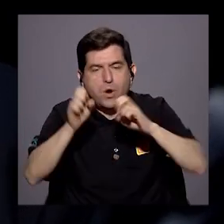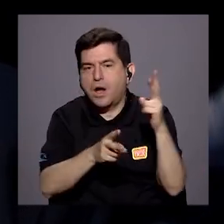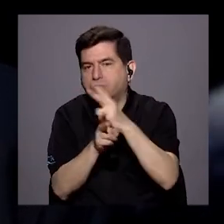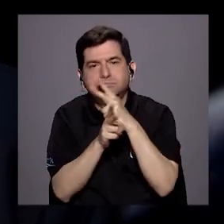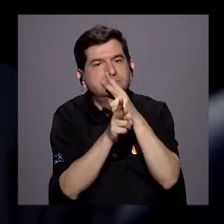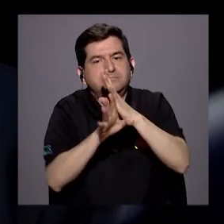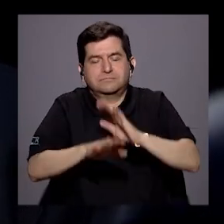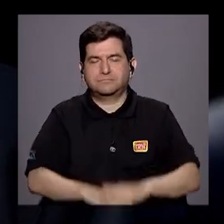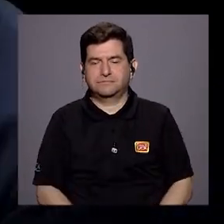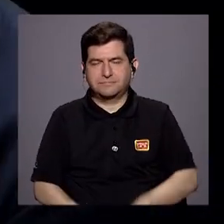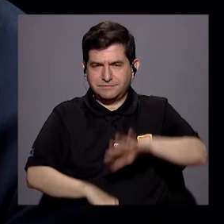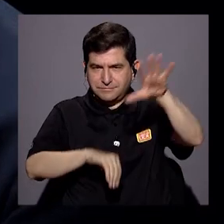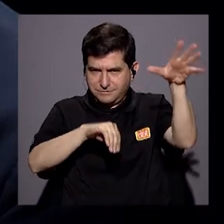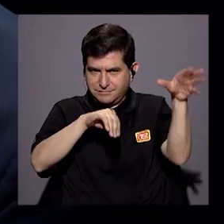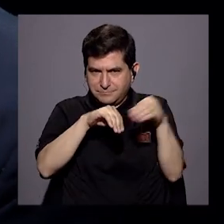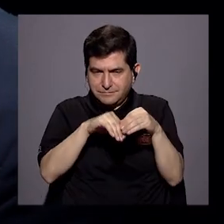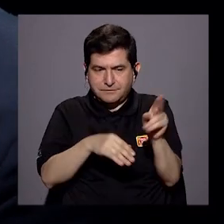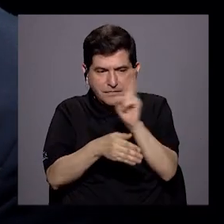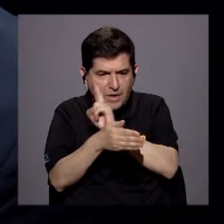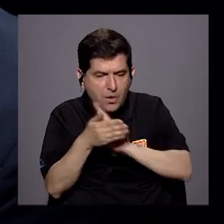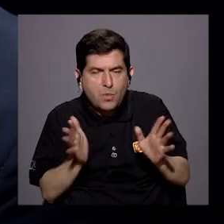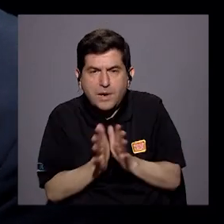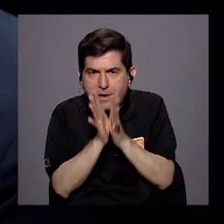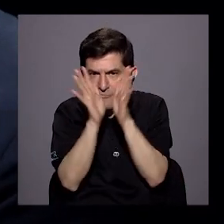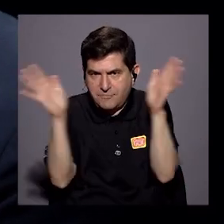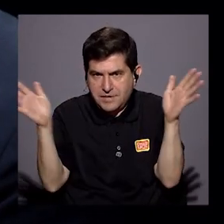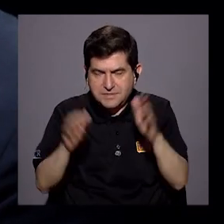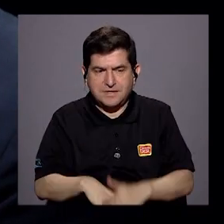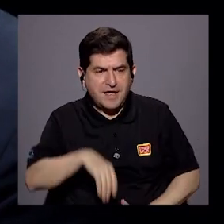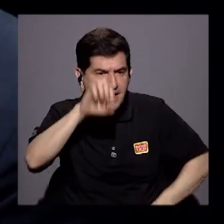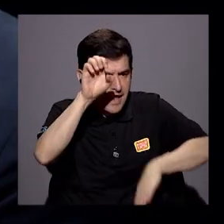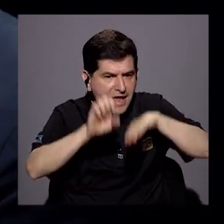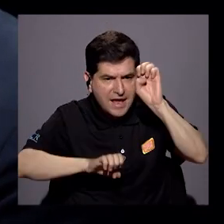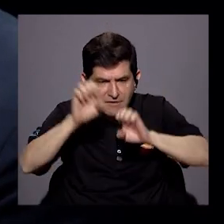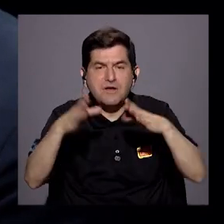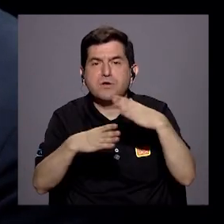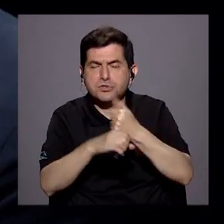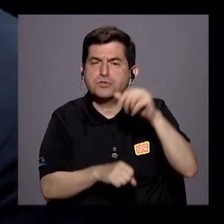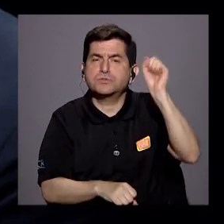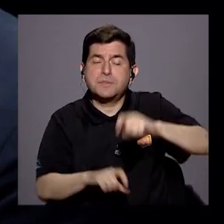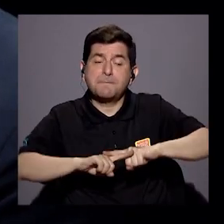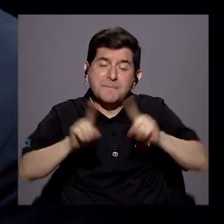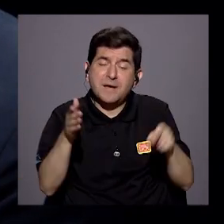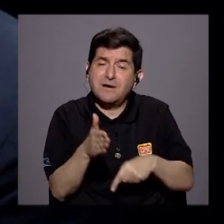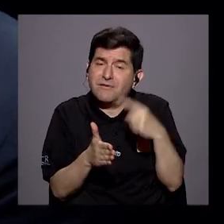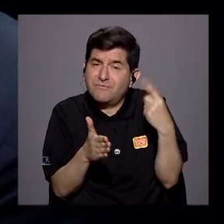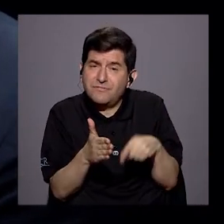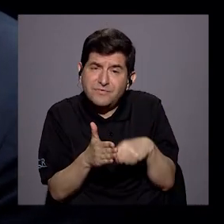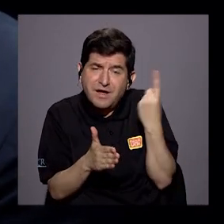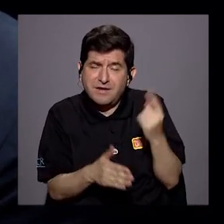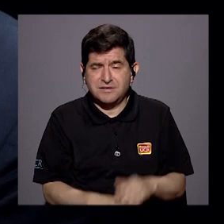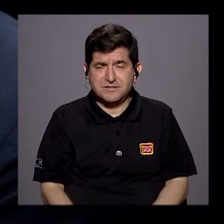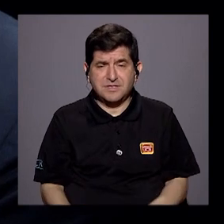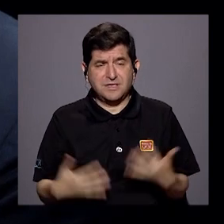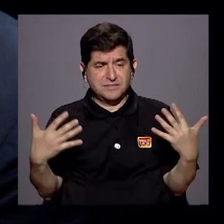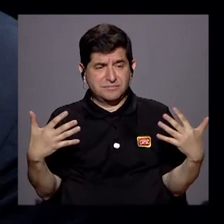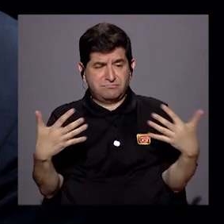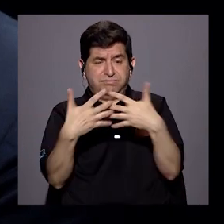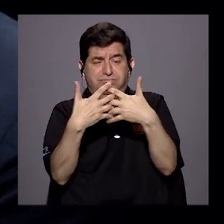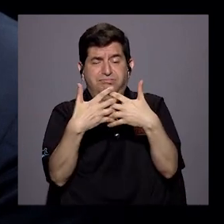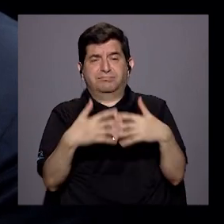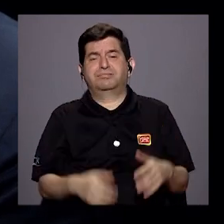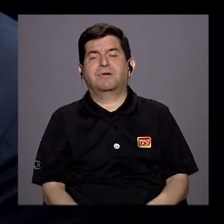los supervisa funciona y si le va a sumar a eso porque en las universidades públicas las evaluaciones si se realizan pero muchas veces